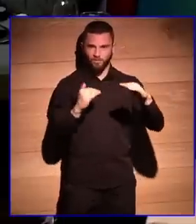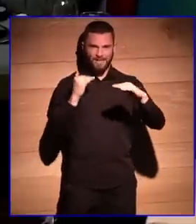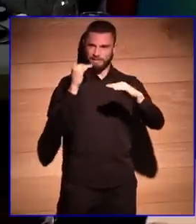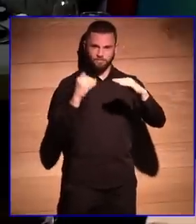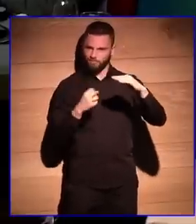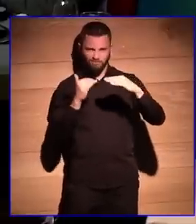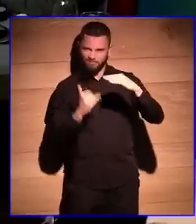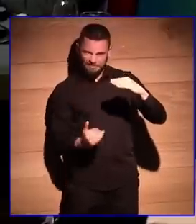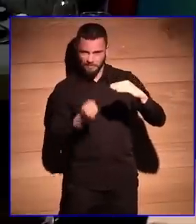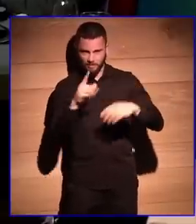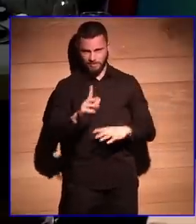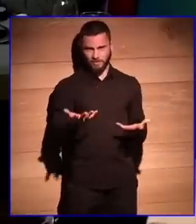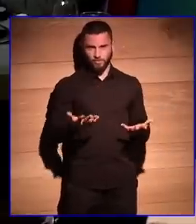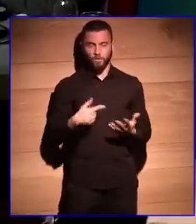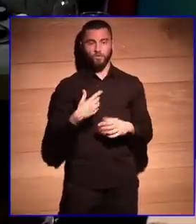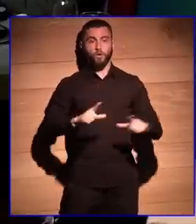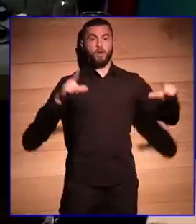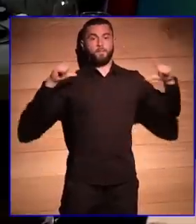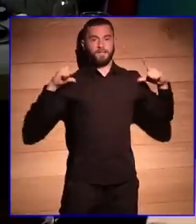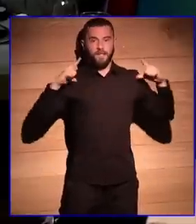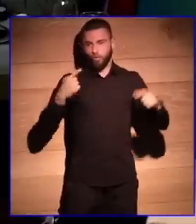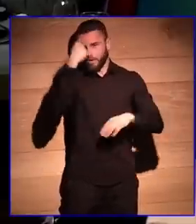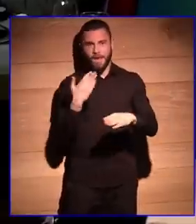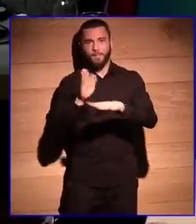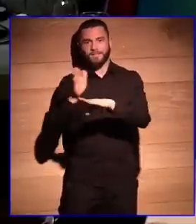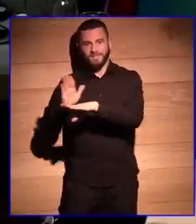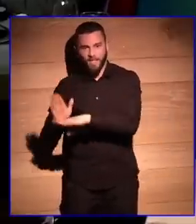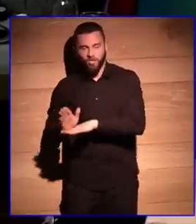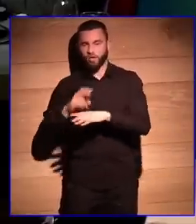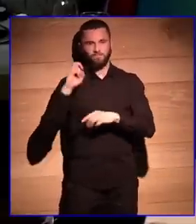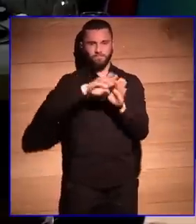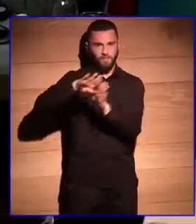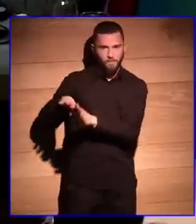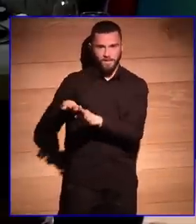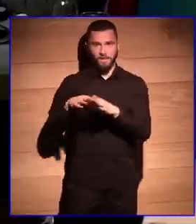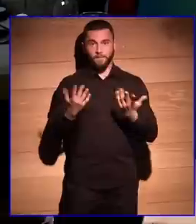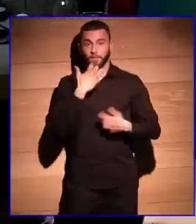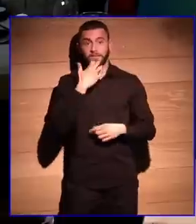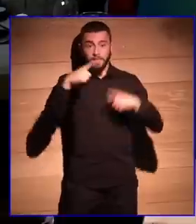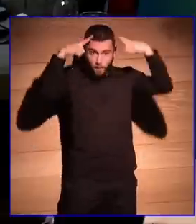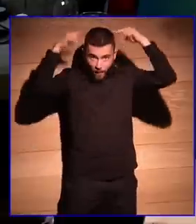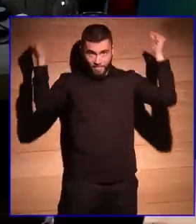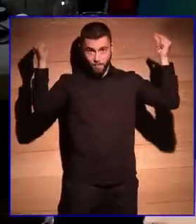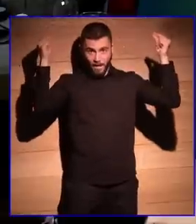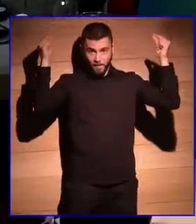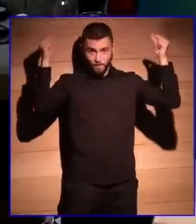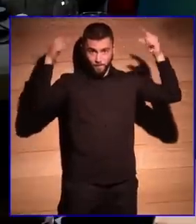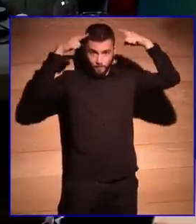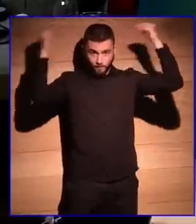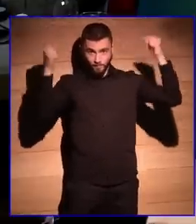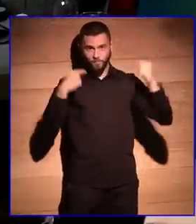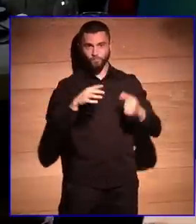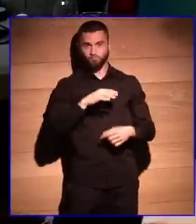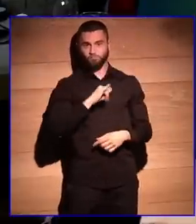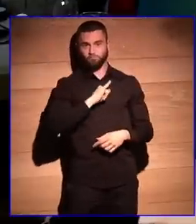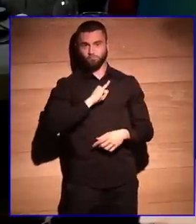del personaje como tal, no de sus representaciones, sino que sí que parece que mientras Batman es una